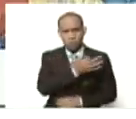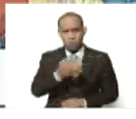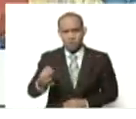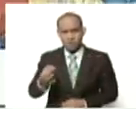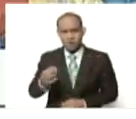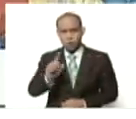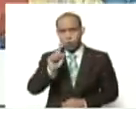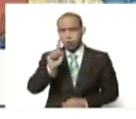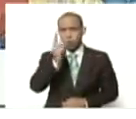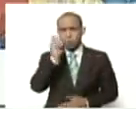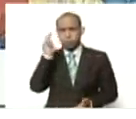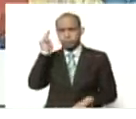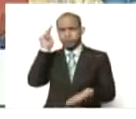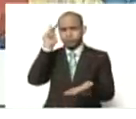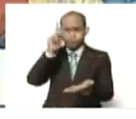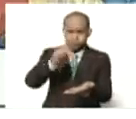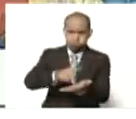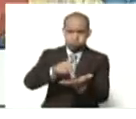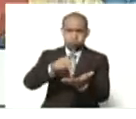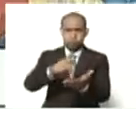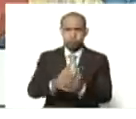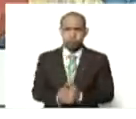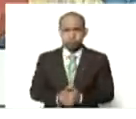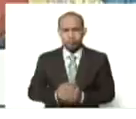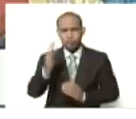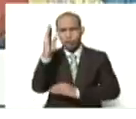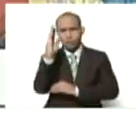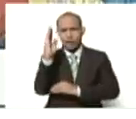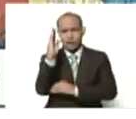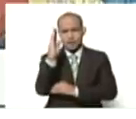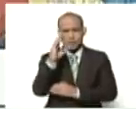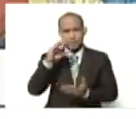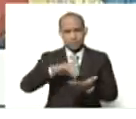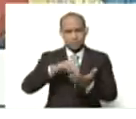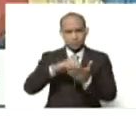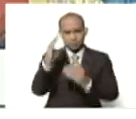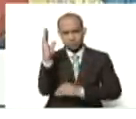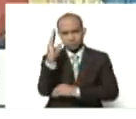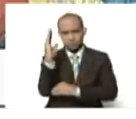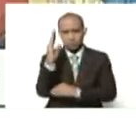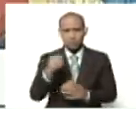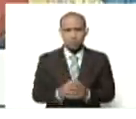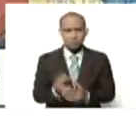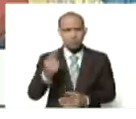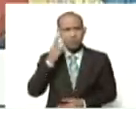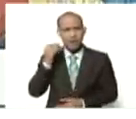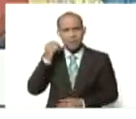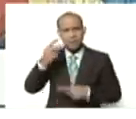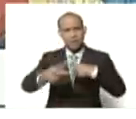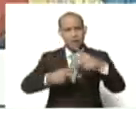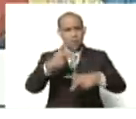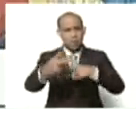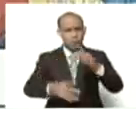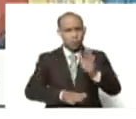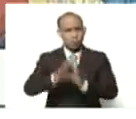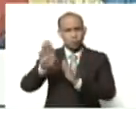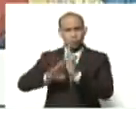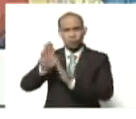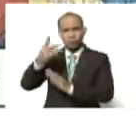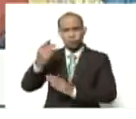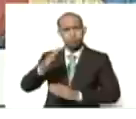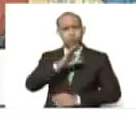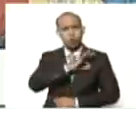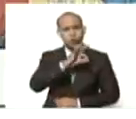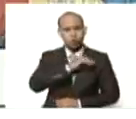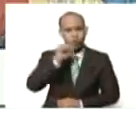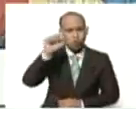primera gira que haga será para allá, para el estado Lara. Porque de verdad es una experiencia productiva, muy